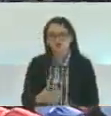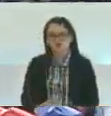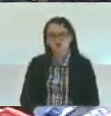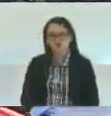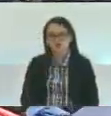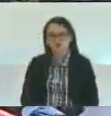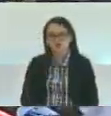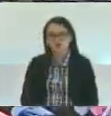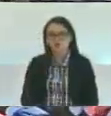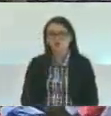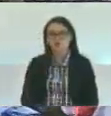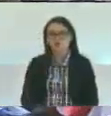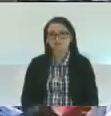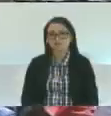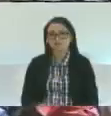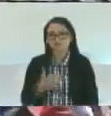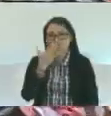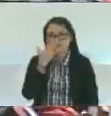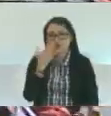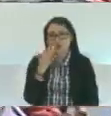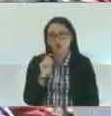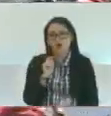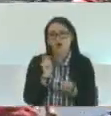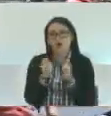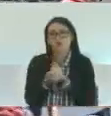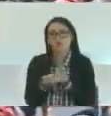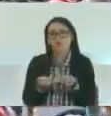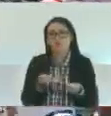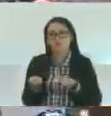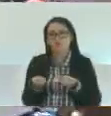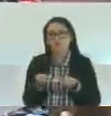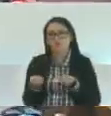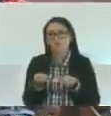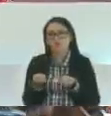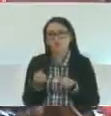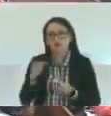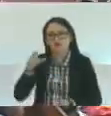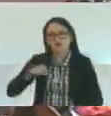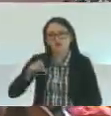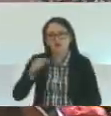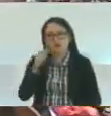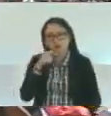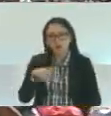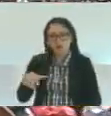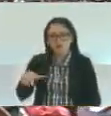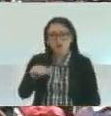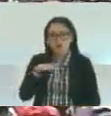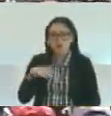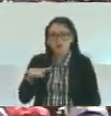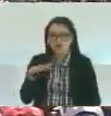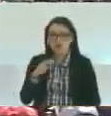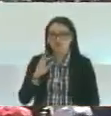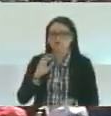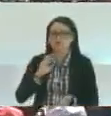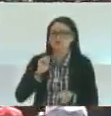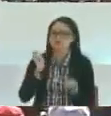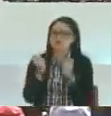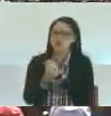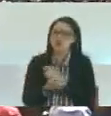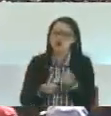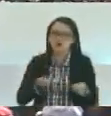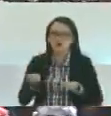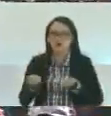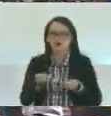y para encarar un gran cambio de la economía necesario para el pueblo, una gran revolución